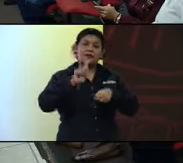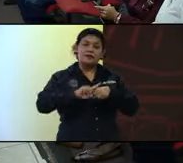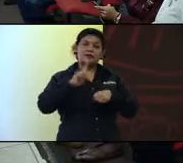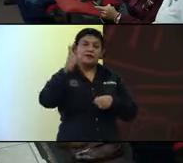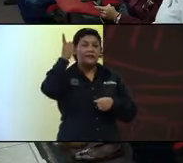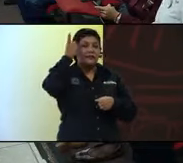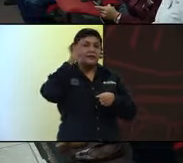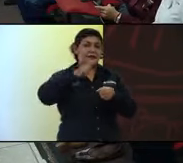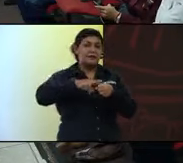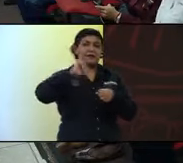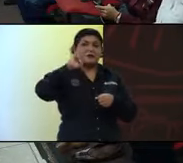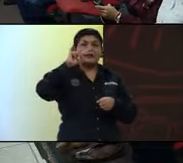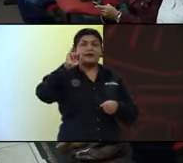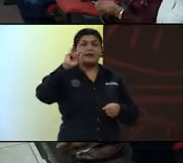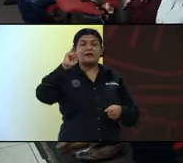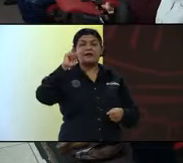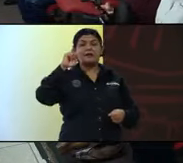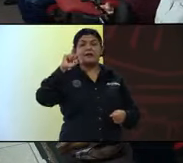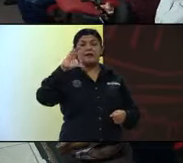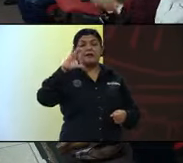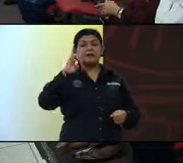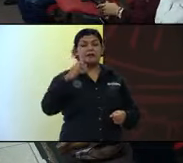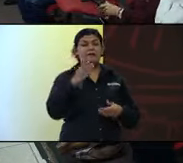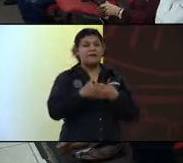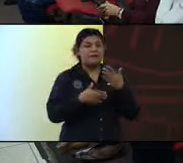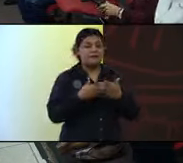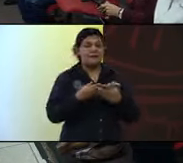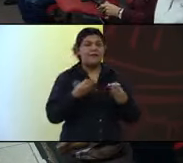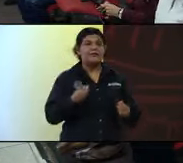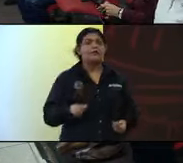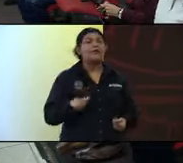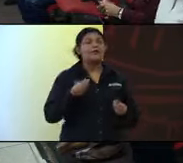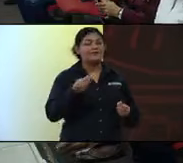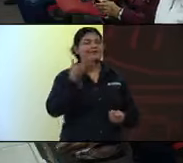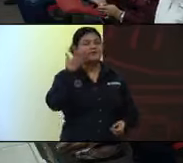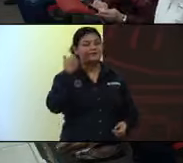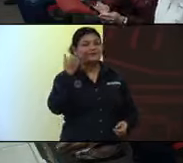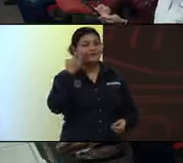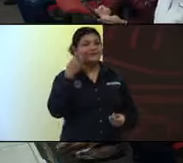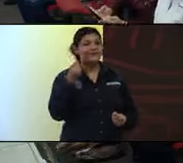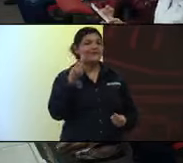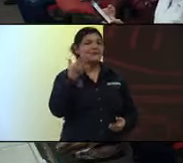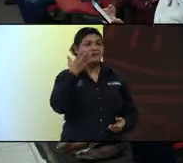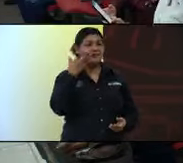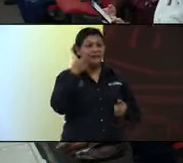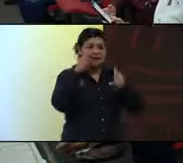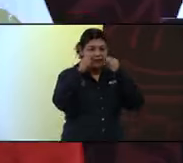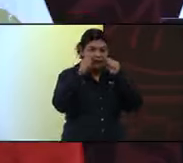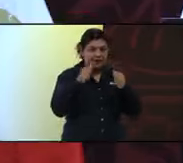ITASE de Altamira, viene a presentarnos con nosotros, gracias maestro, muy amable, muy atento,